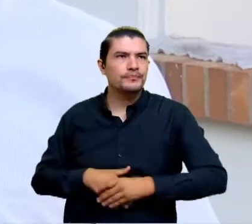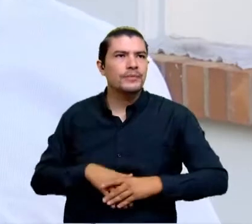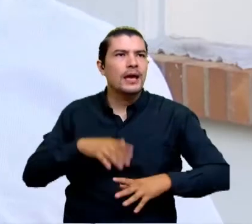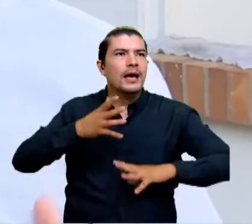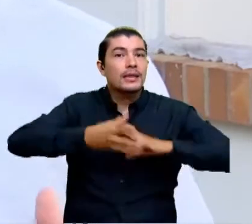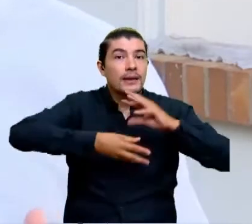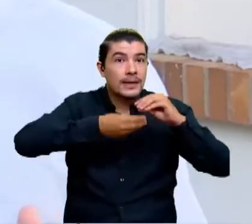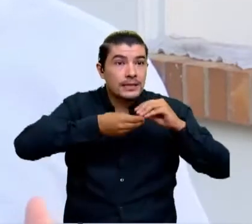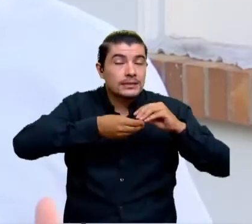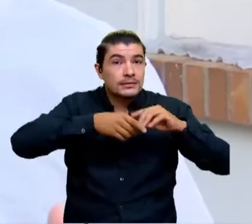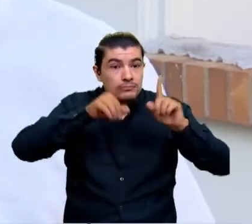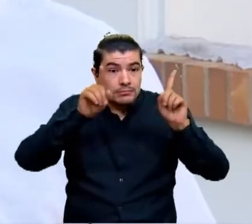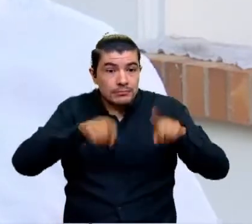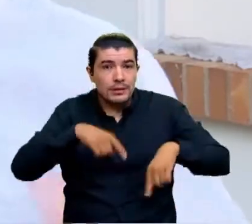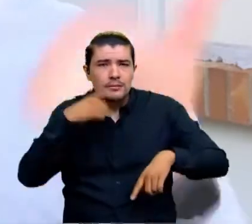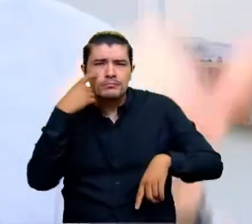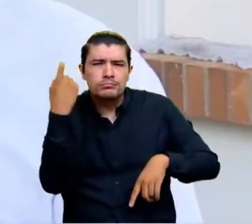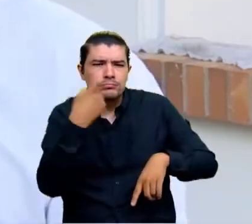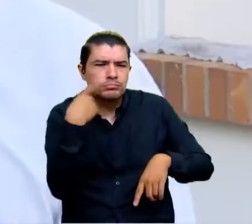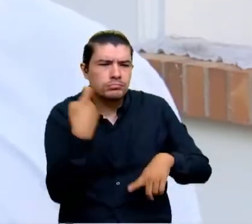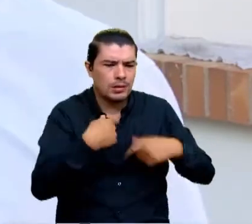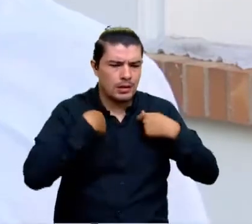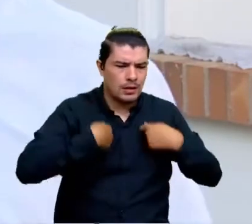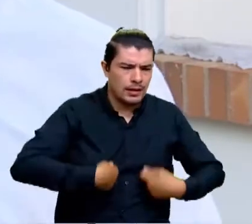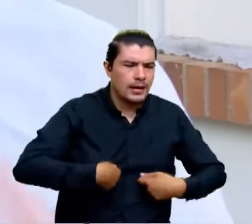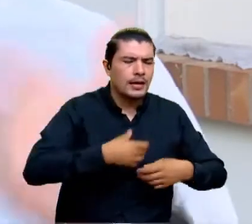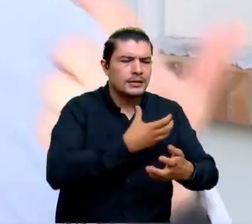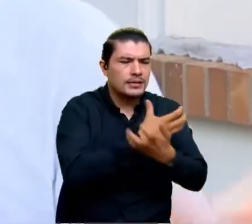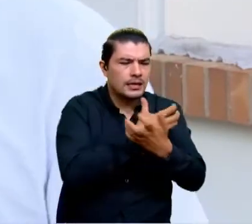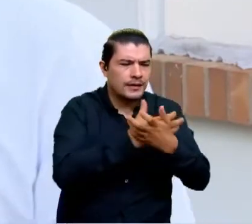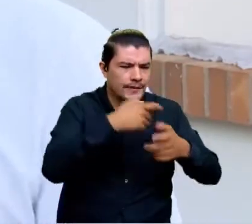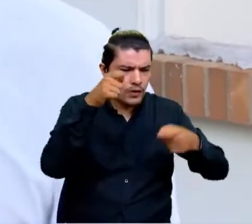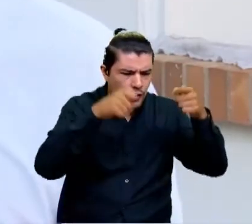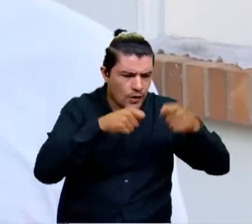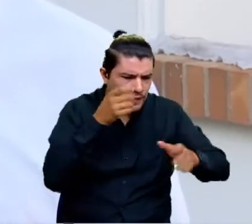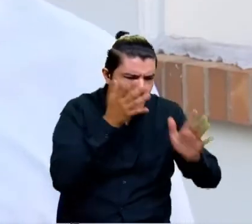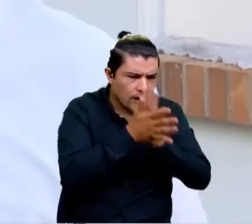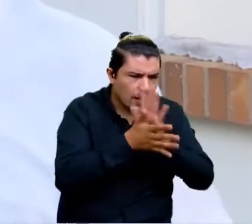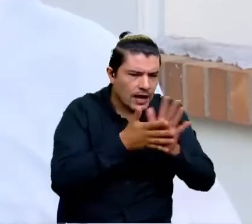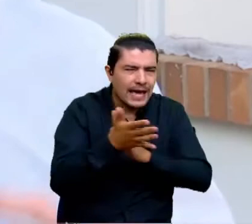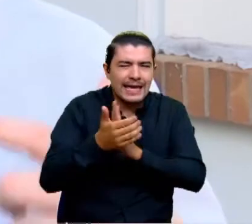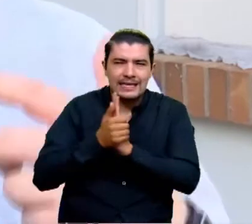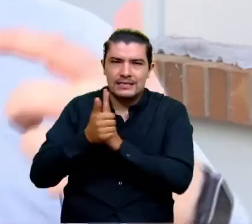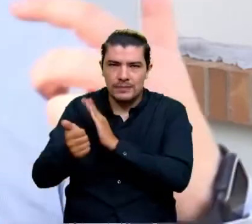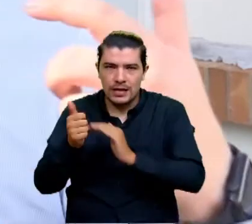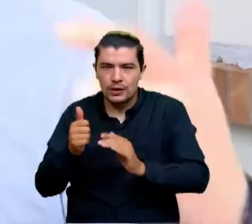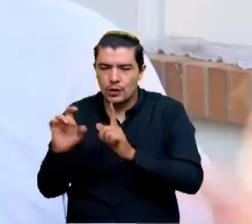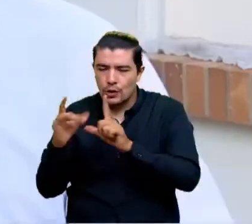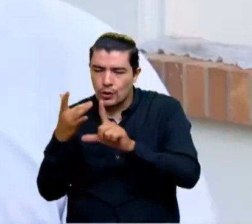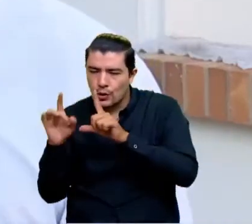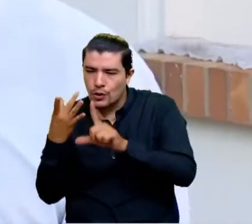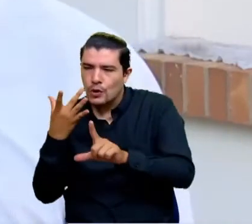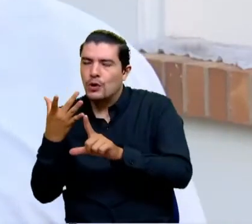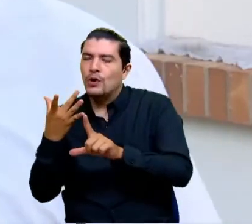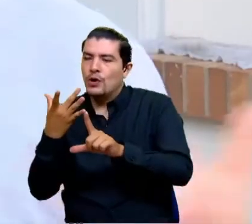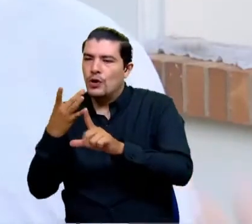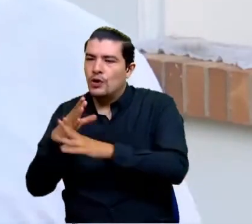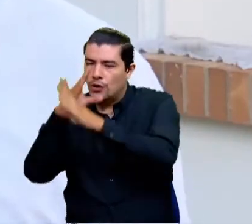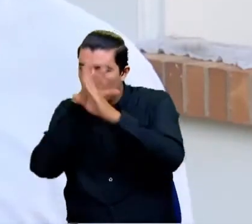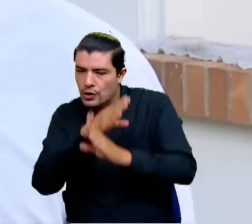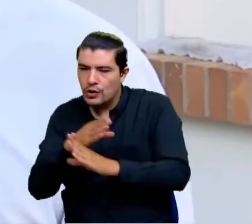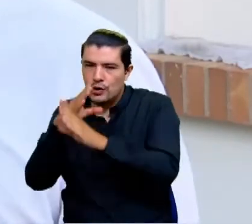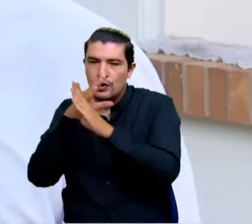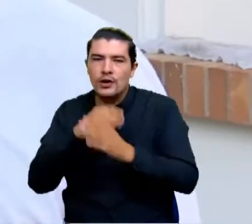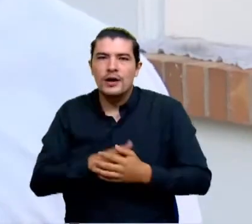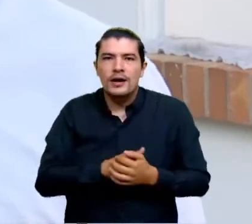pero también estamos buscando roles de científicos de datos de expertos en ciberseguridad de desarrolladores de